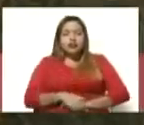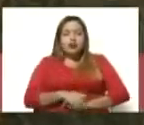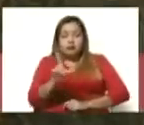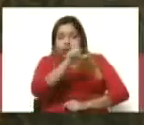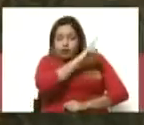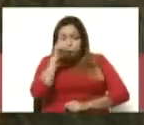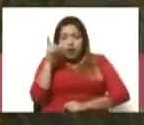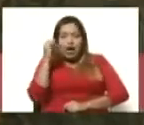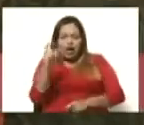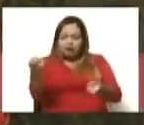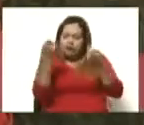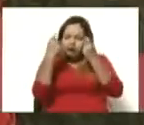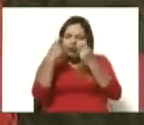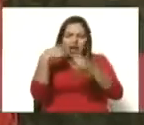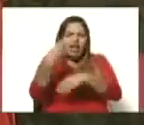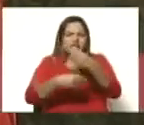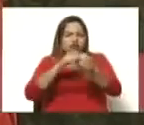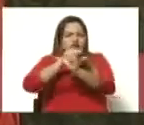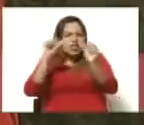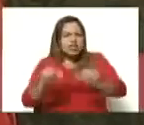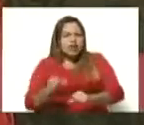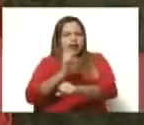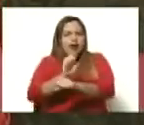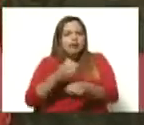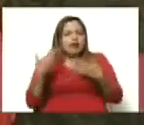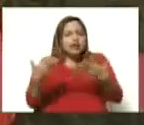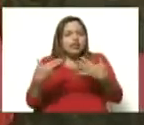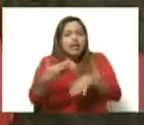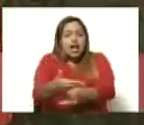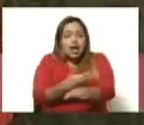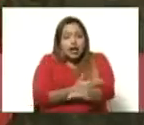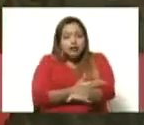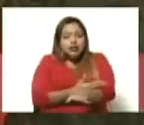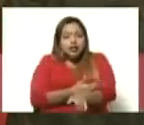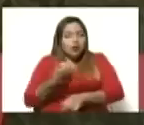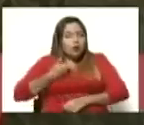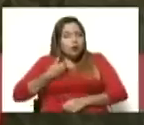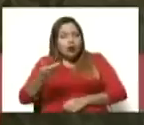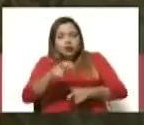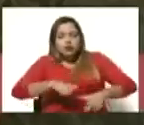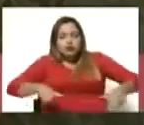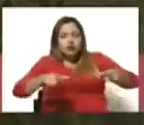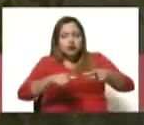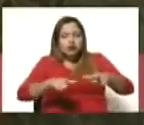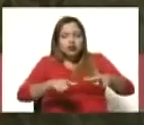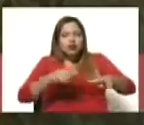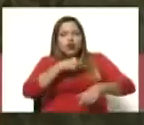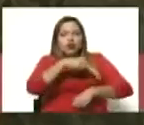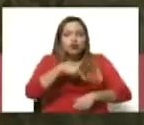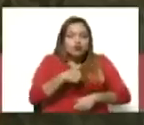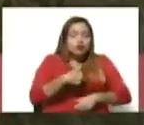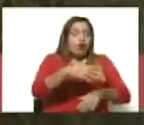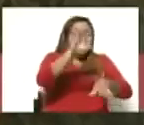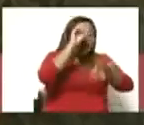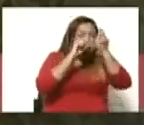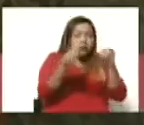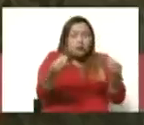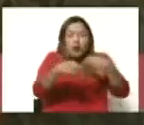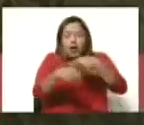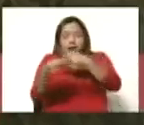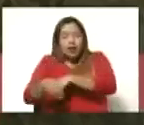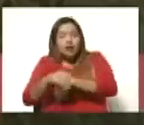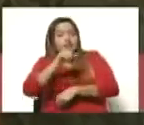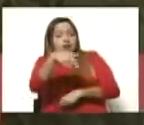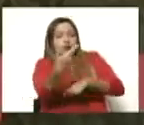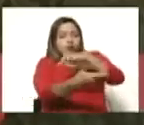un sistema de alerta temprana en cada uno de los espacios. Estamos desaprendiendo para aprender, estamos generando una nueva